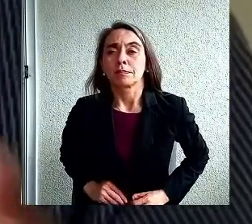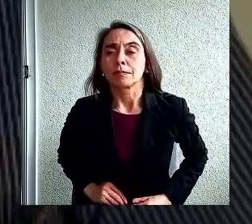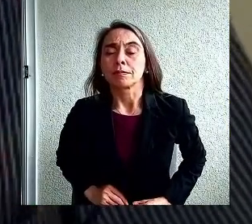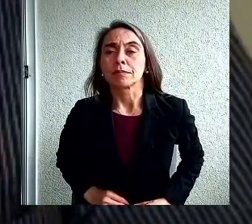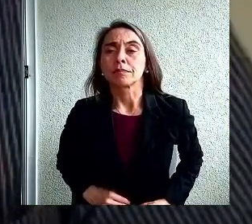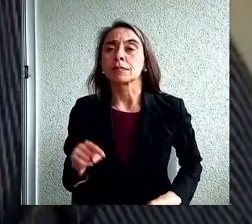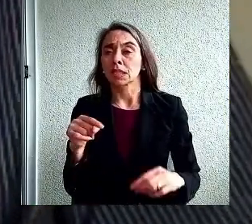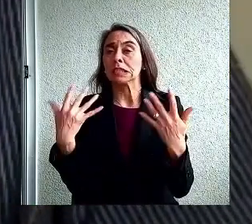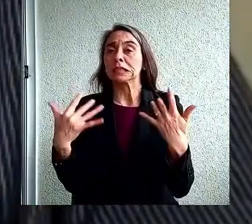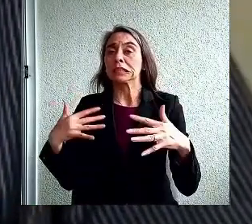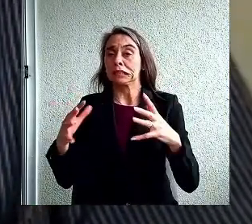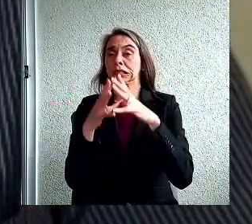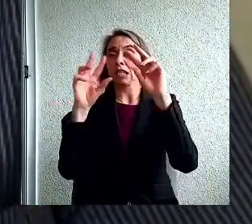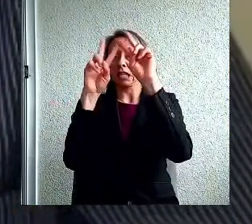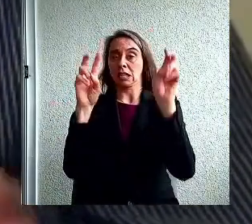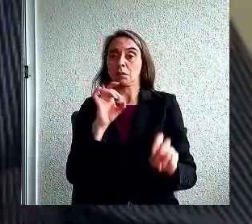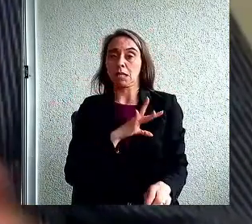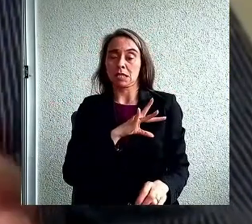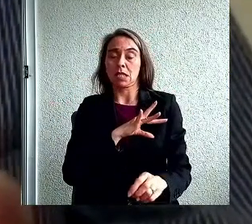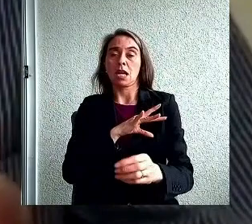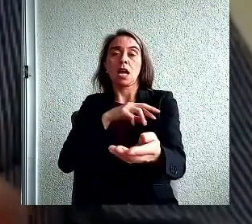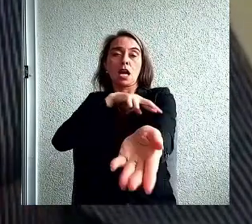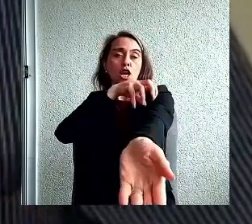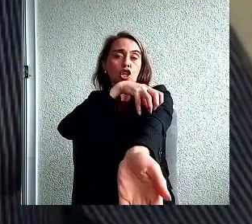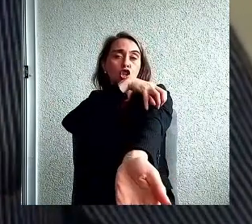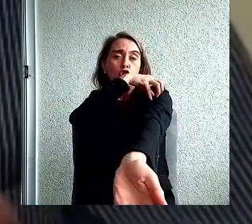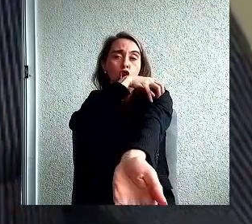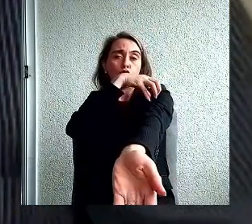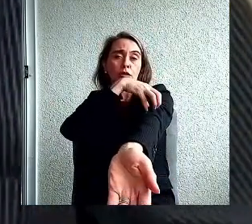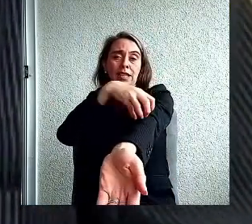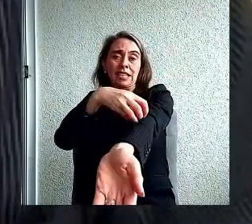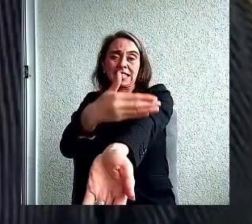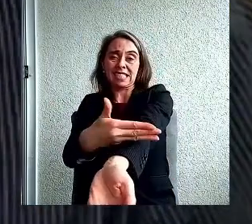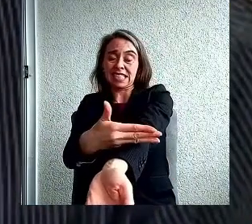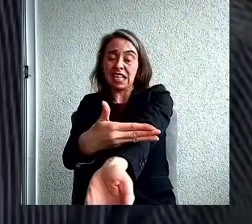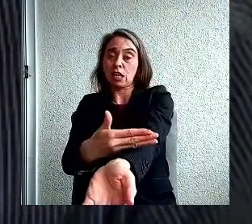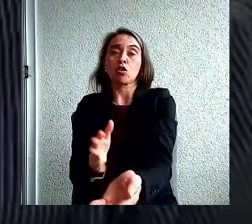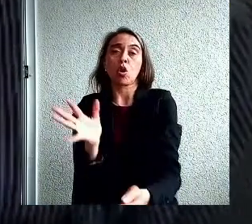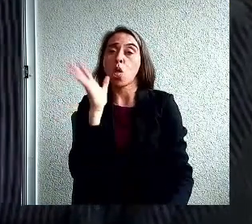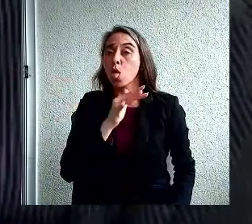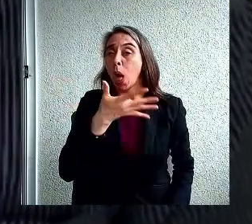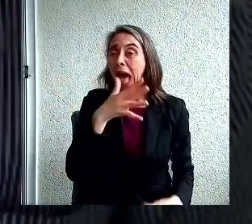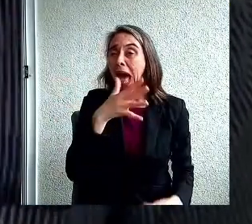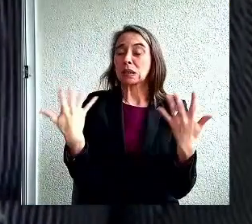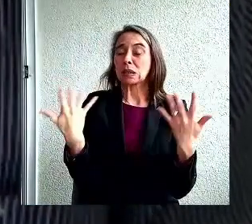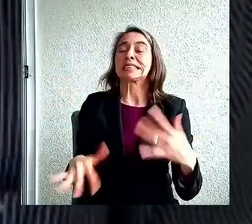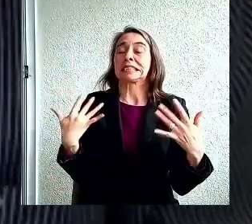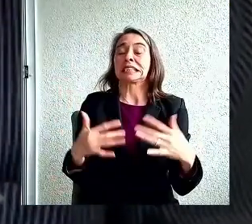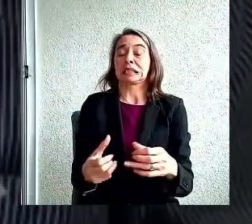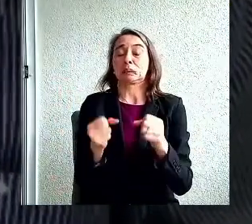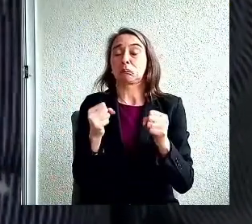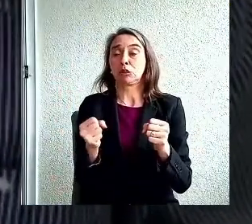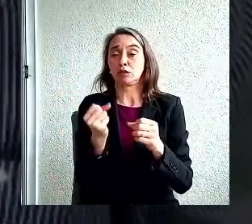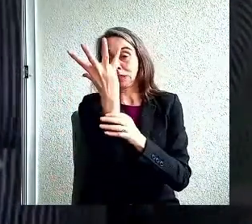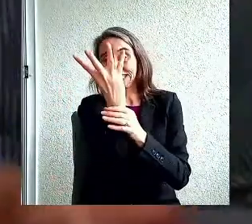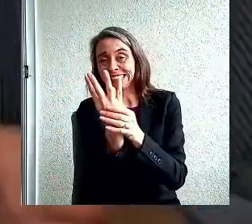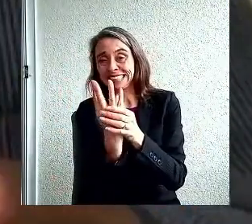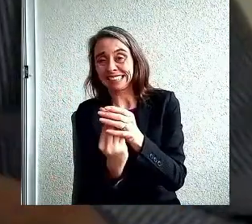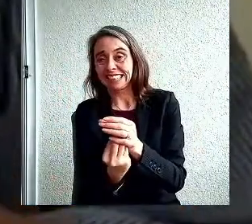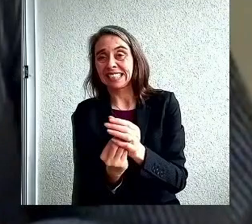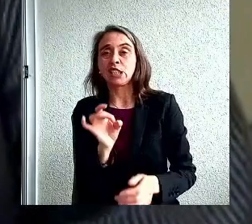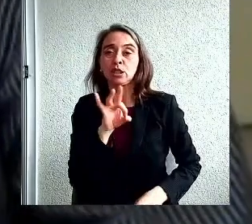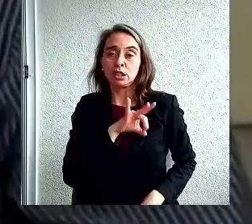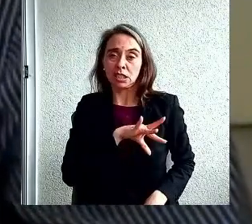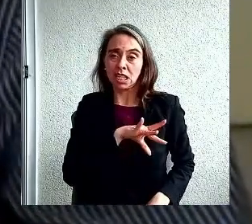a pesar de eso, fíjate que Chile tiene prácticamente el 80% de todos los glaciares de Latinoamérica están en Chile. Pero a